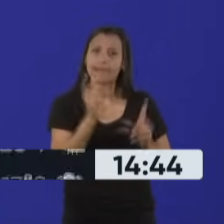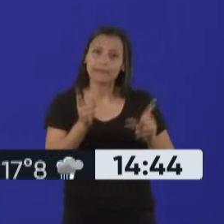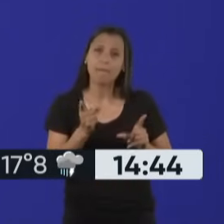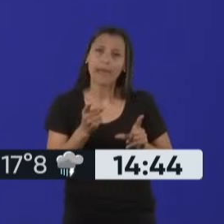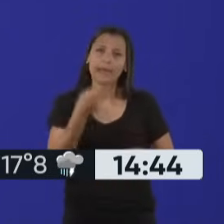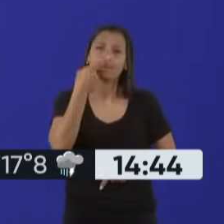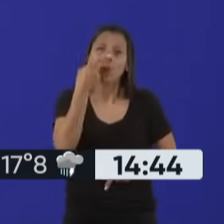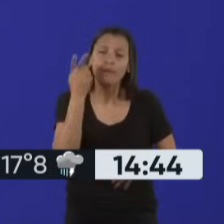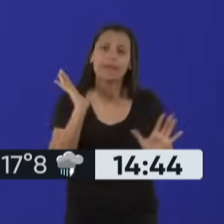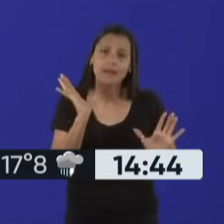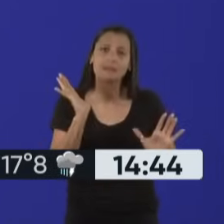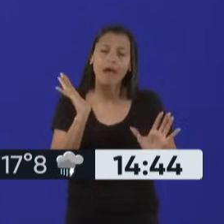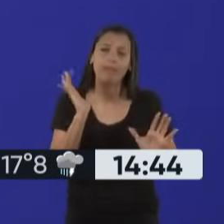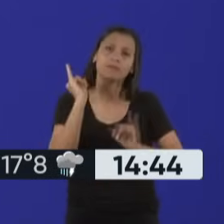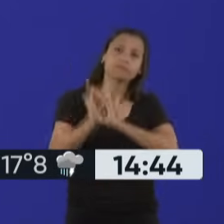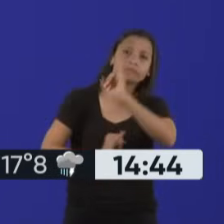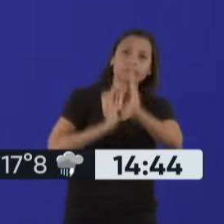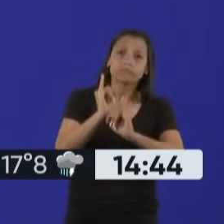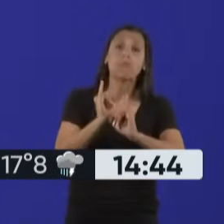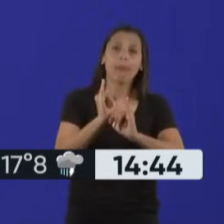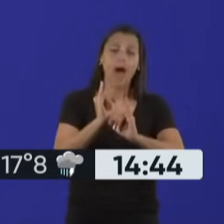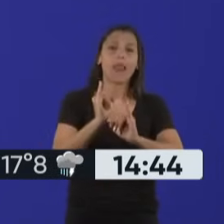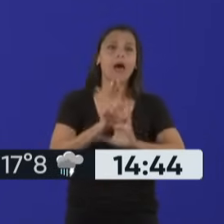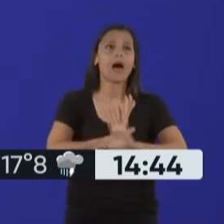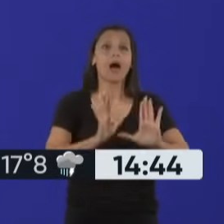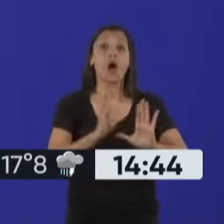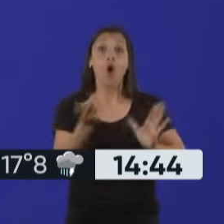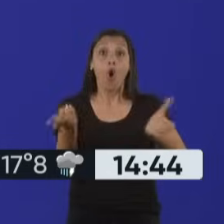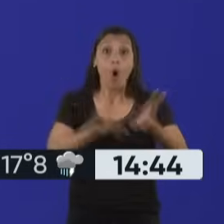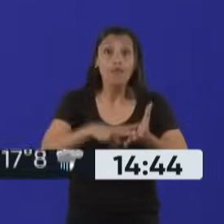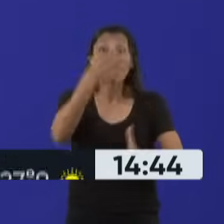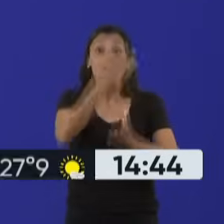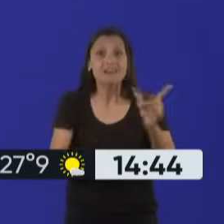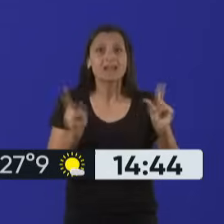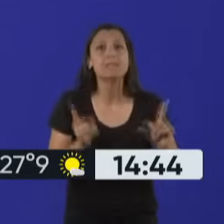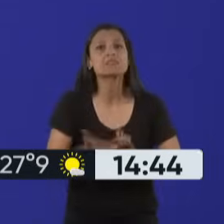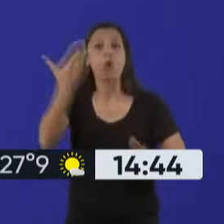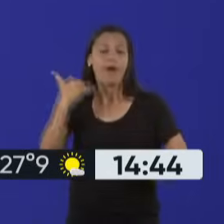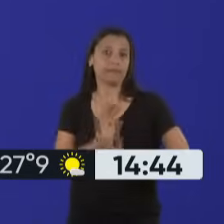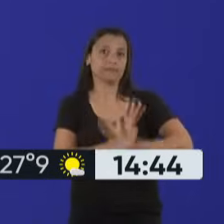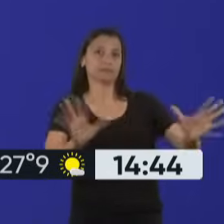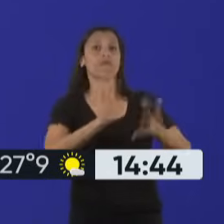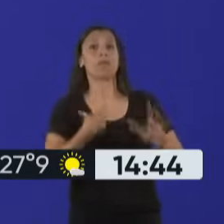interesante para no cometer determinados errores de cara al futuro.